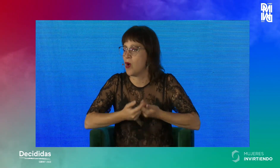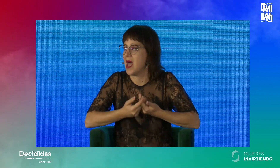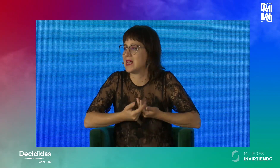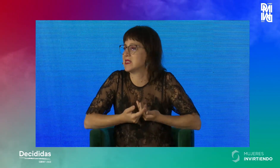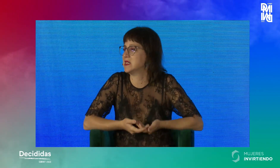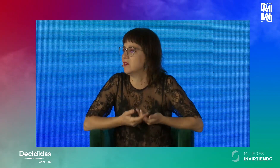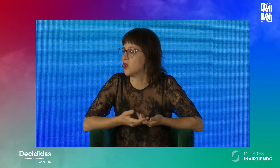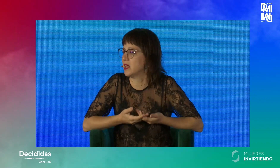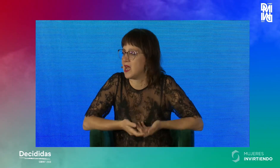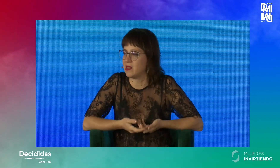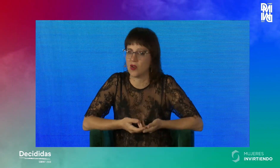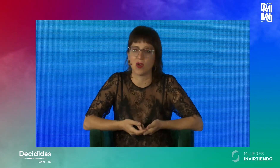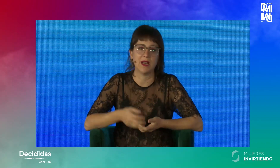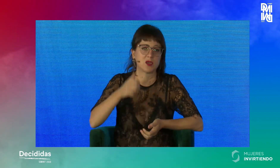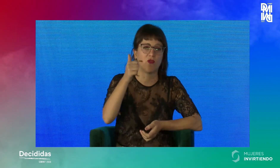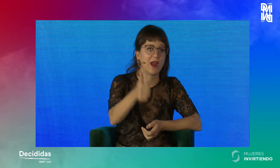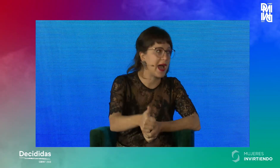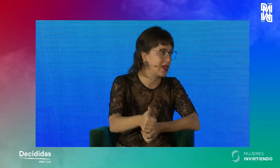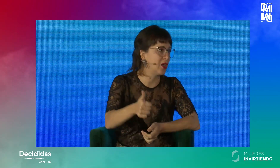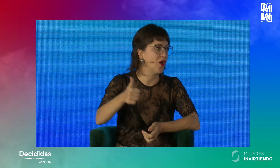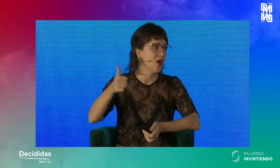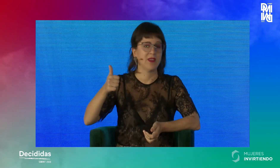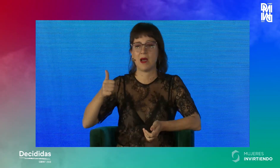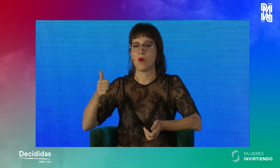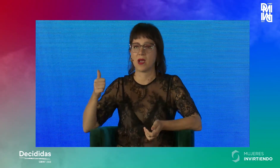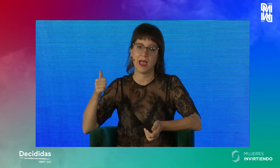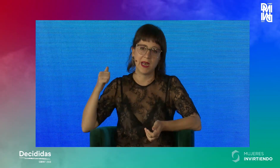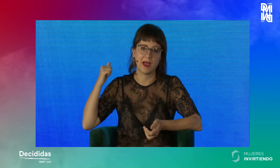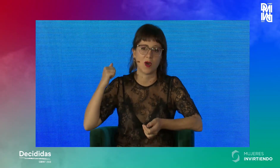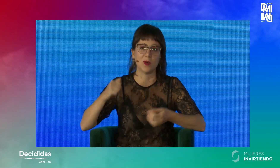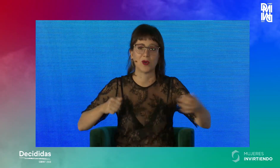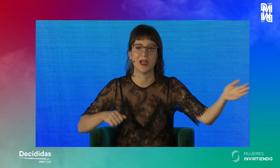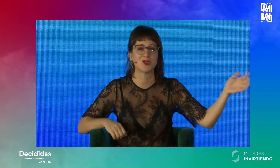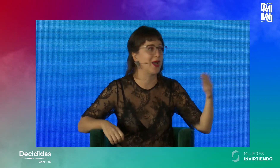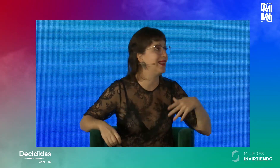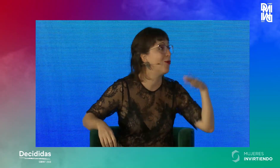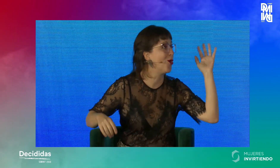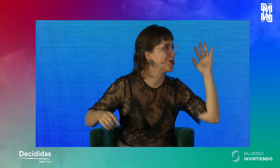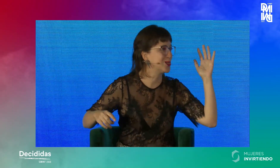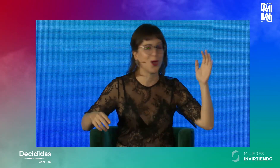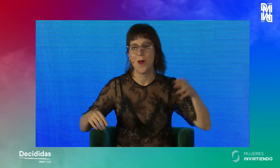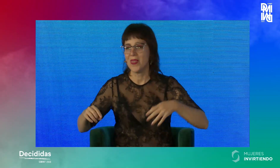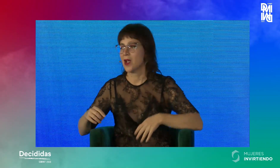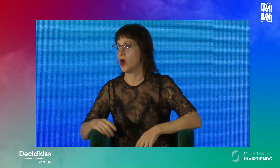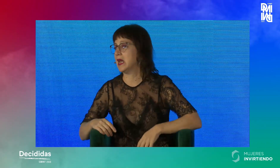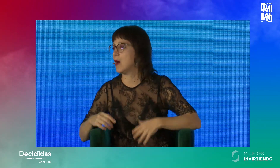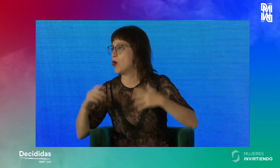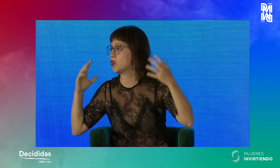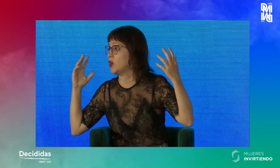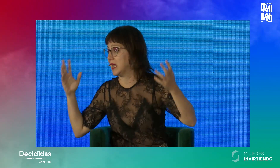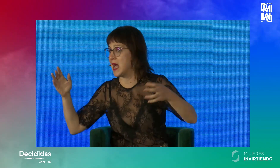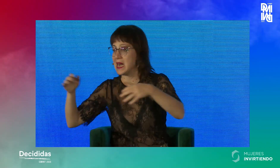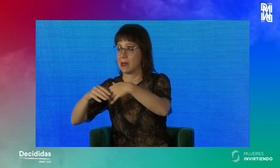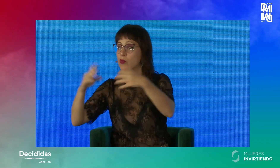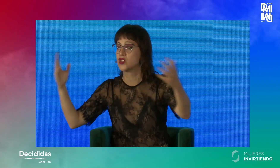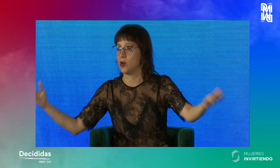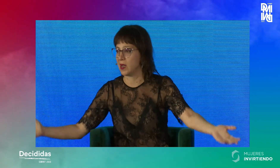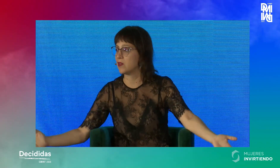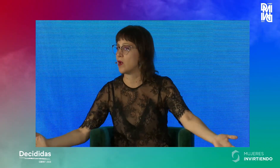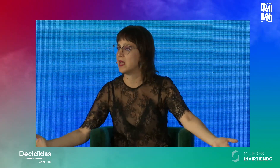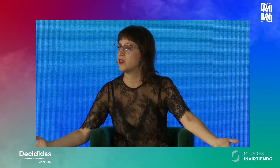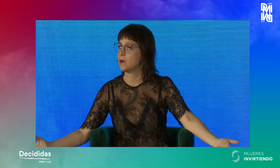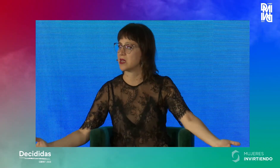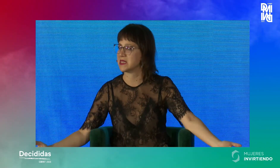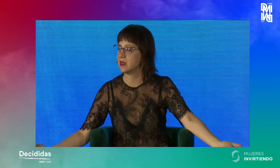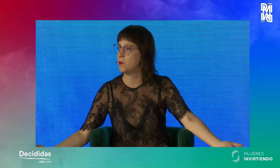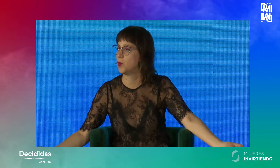palmo hace cientos de años con el sufragio de las mujeres, con nuestro derecho al divorcio, con el aborto legal, que en muchos lugares